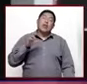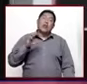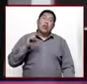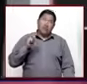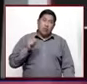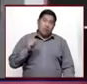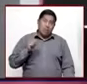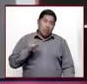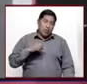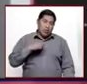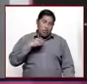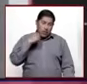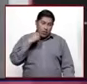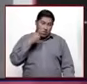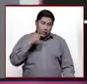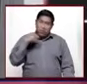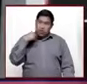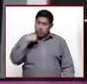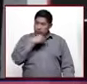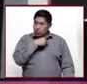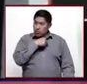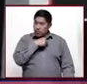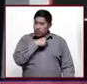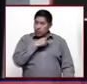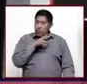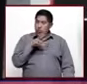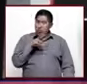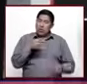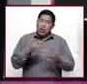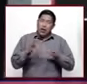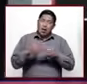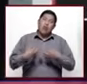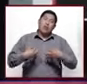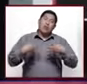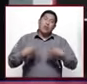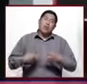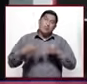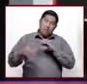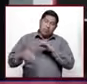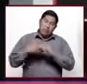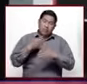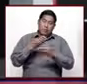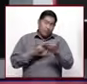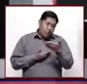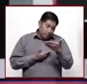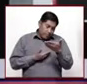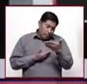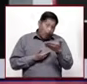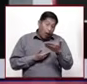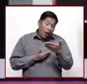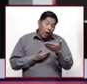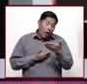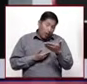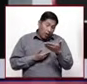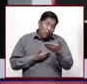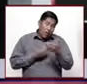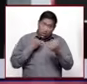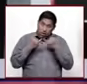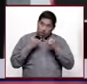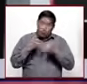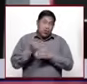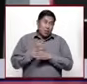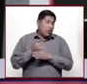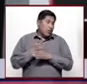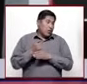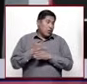Queremos decirle al pueblo boliviano que nosotros hemos recibido oficialmente el informe técnico del Tribunal Supremo Electoral.